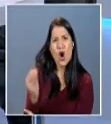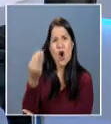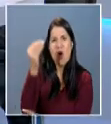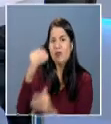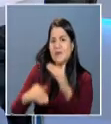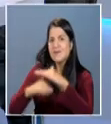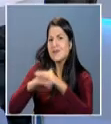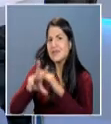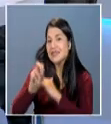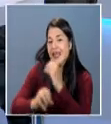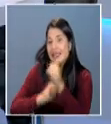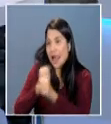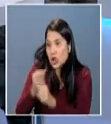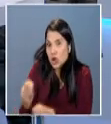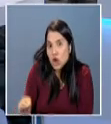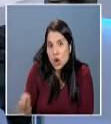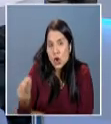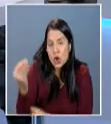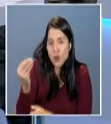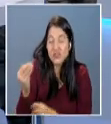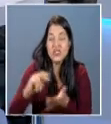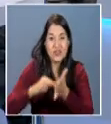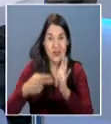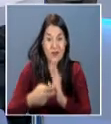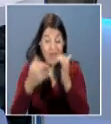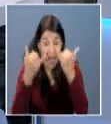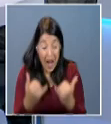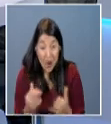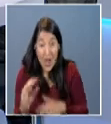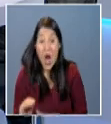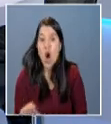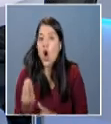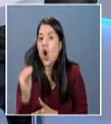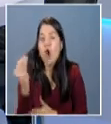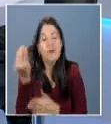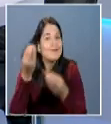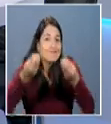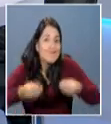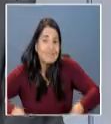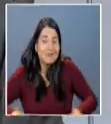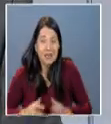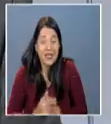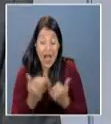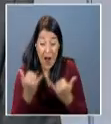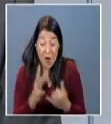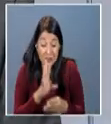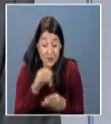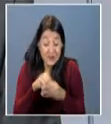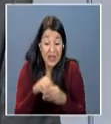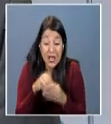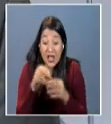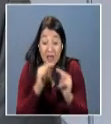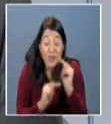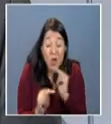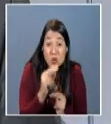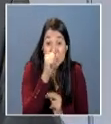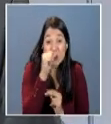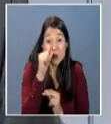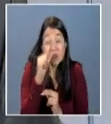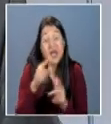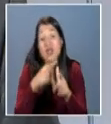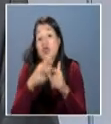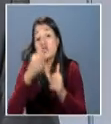30 años. Entonces, ¿qué es lo que pasa? Estamos teniendo una generación perdida de juventud que se está involucrando en este mundo del narcotráfico, del sicariato, que